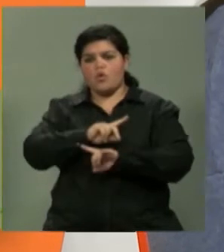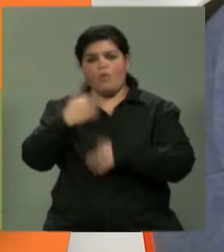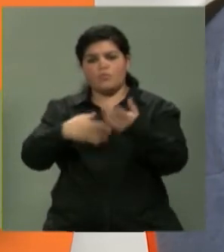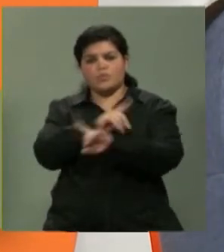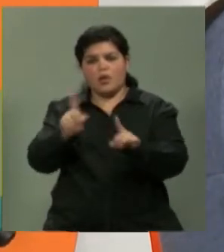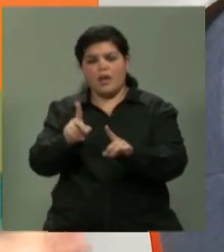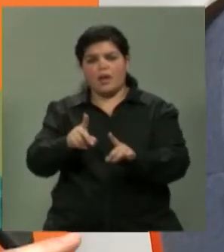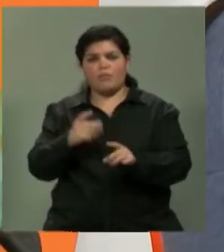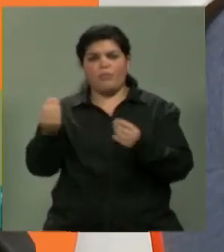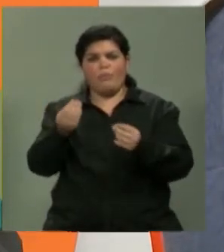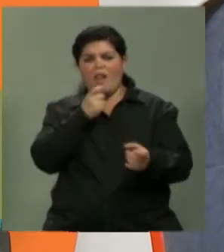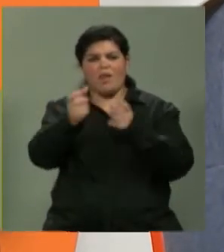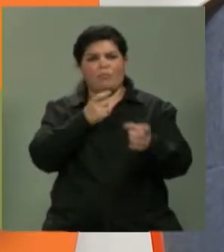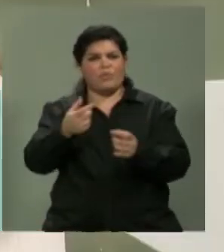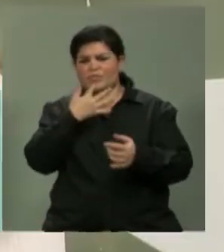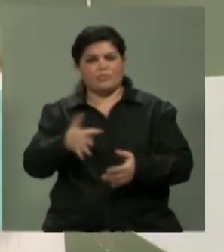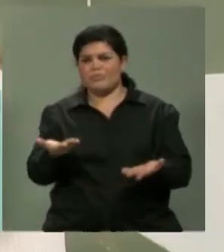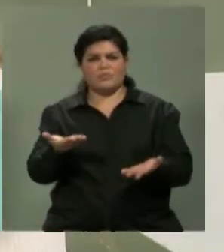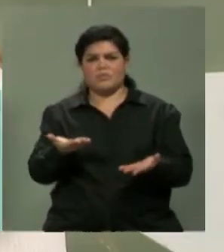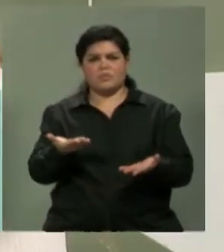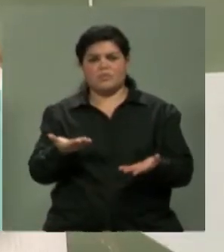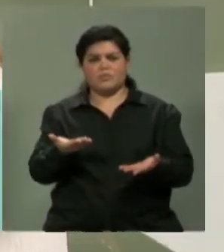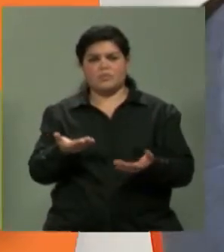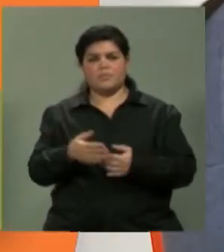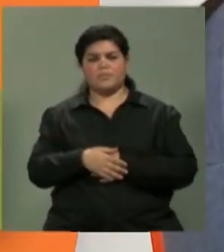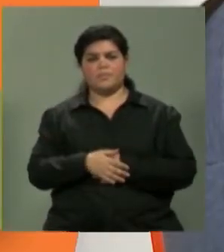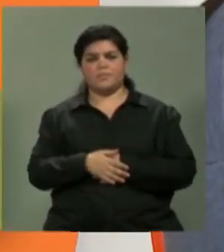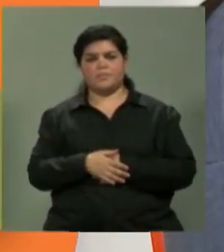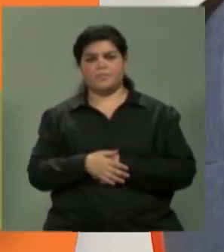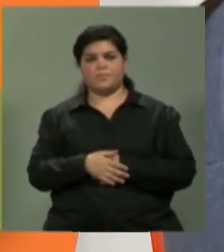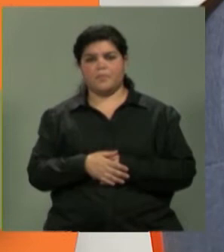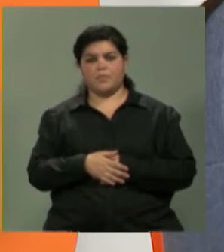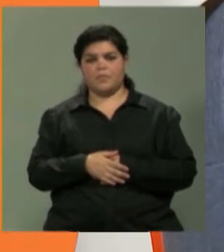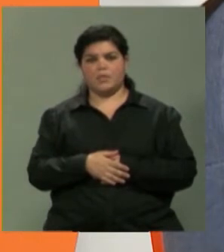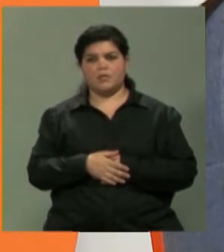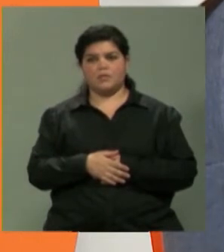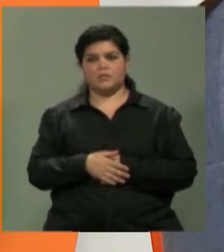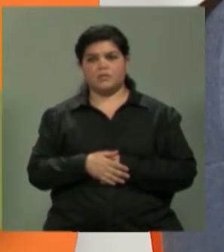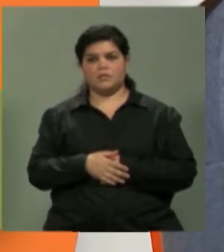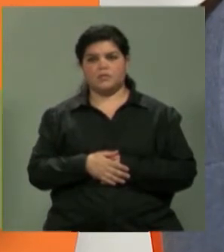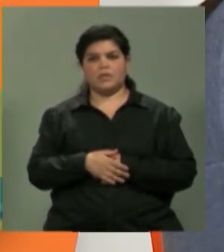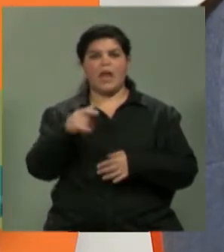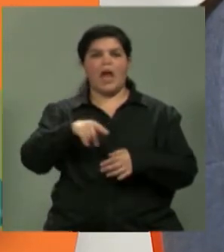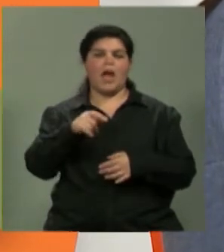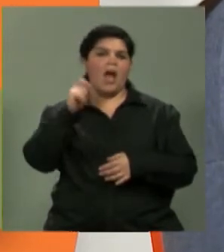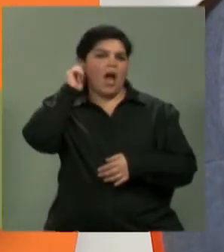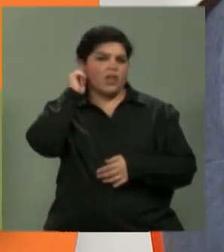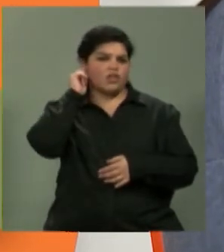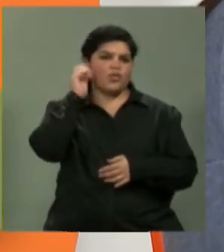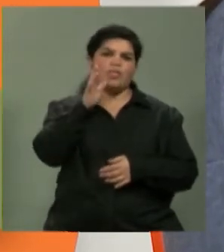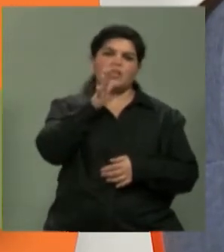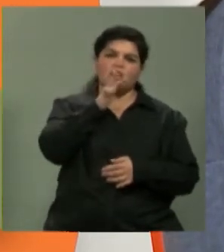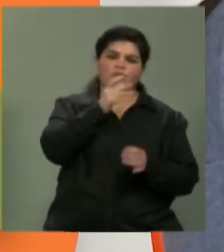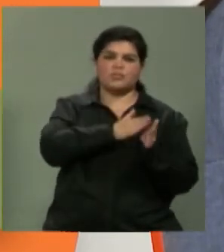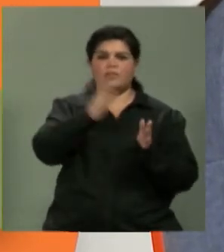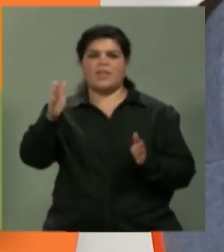no termino de entender. Y otra cosa que quería agregar, una cosa no quita la otra. Que se amplíe la edad de 14 a 18